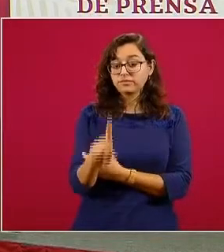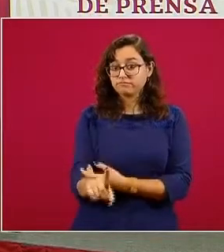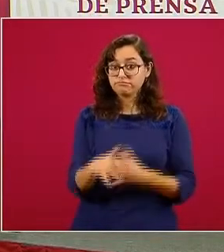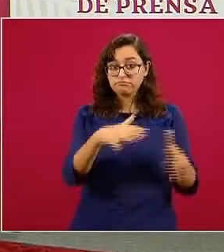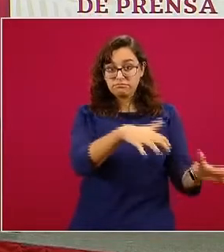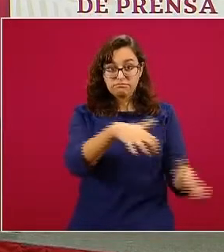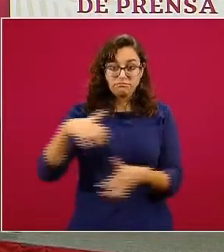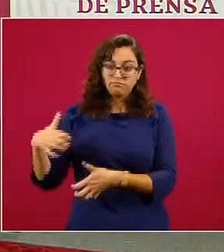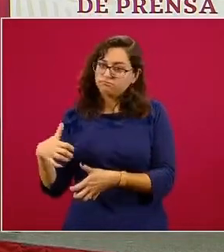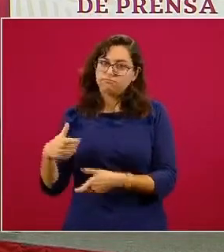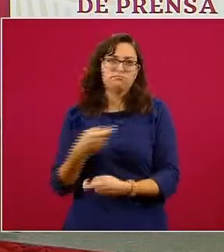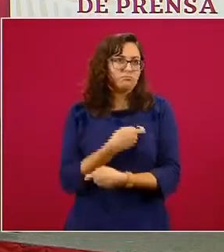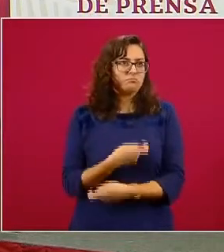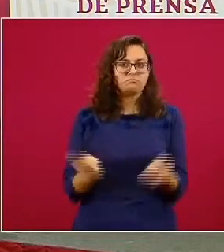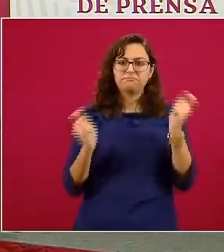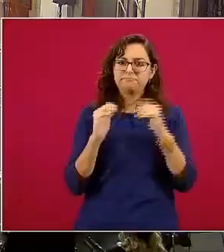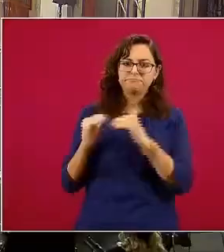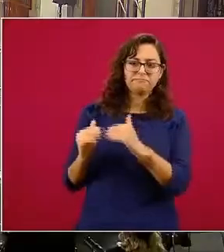de COVID-19.